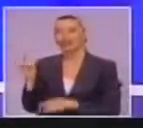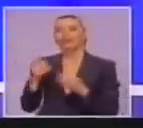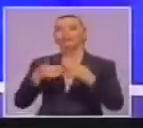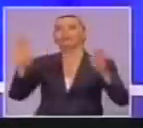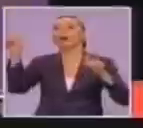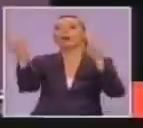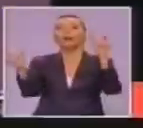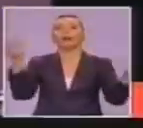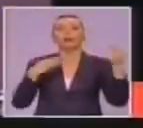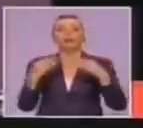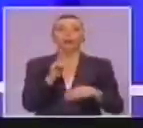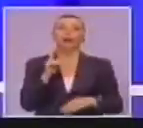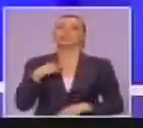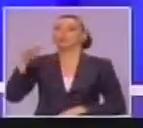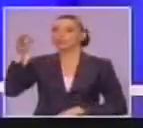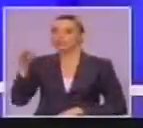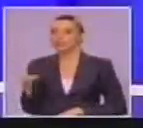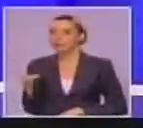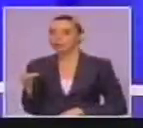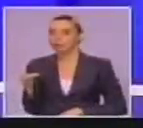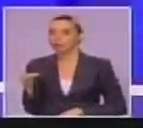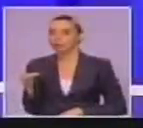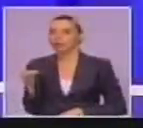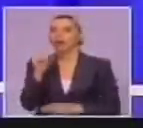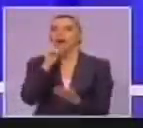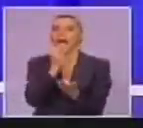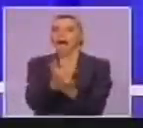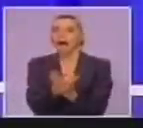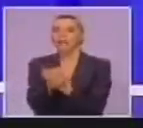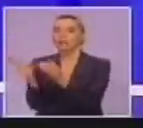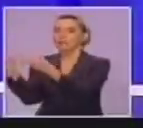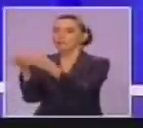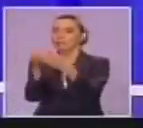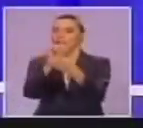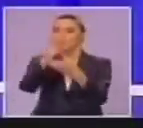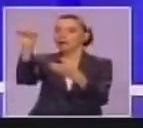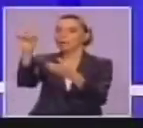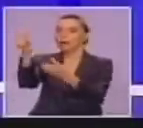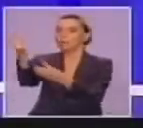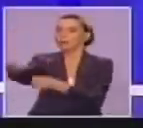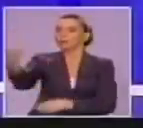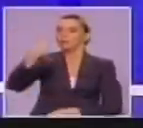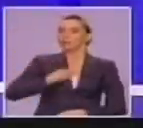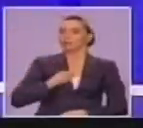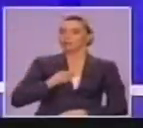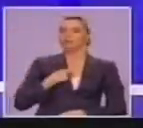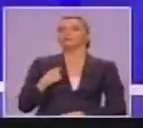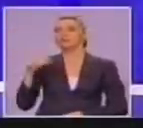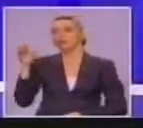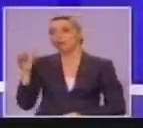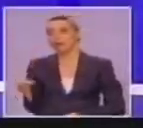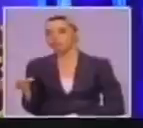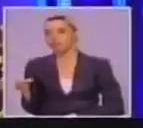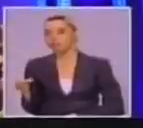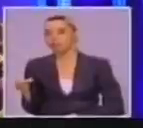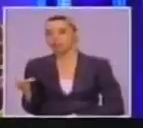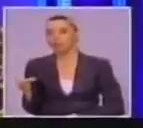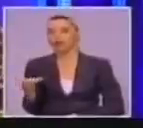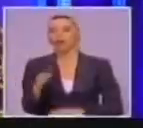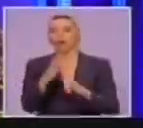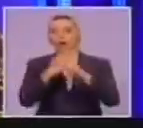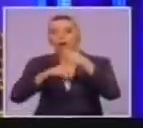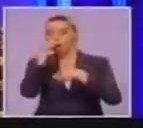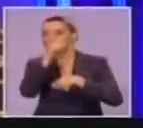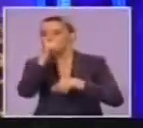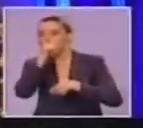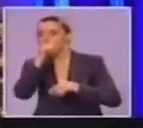donde vengan. Yo le puedo asegurar que hay sectores que jamás recibiríamos recursos. Puedo asegurar de que el